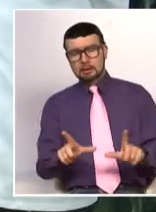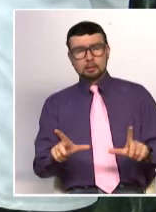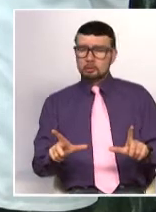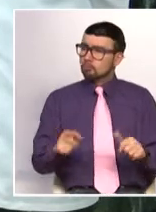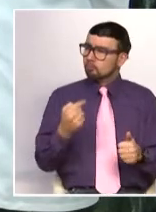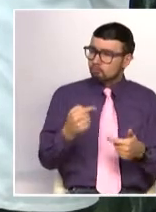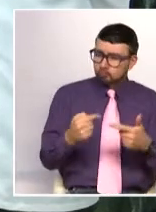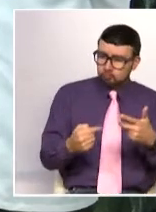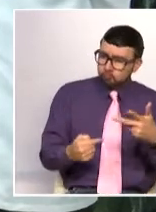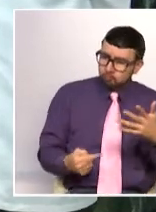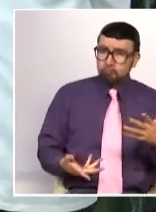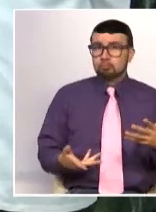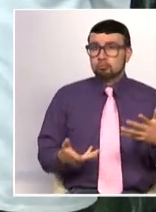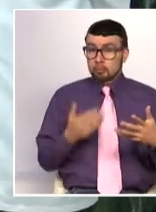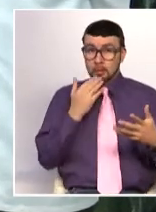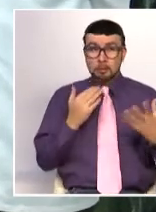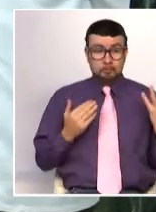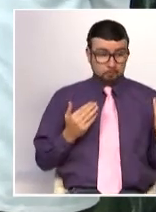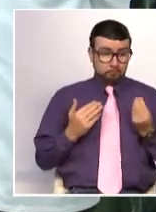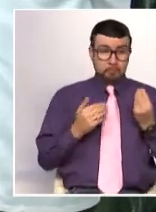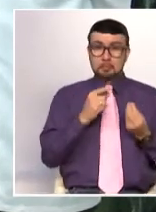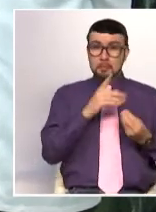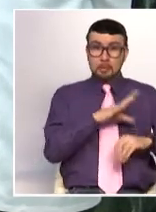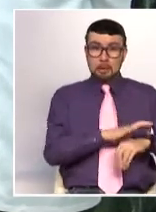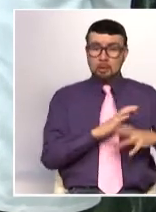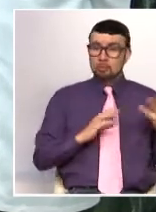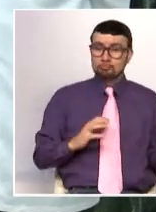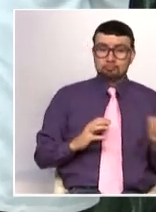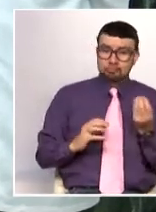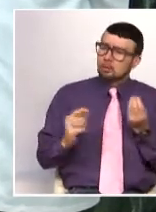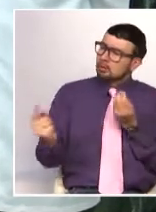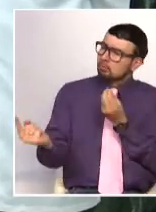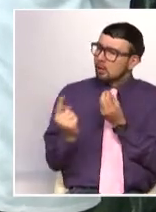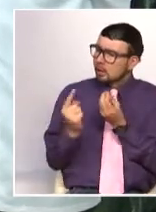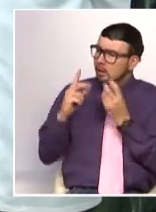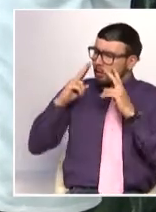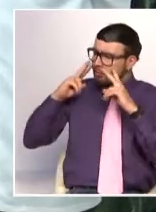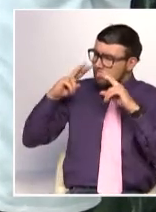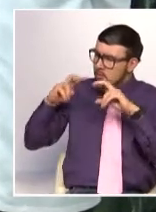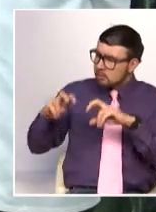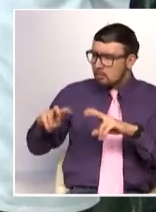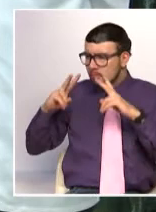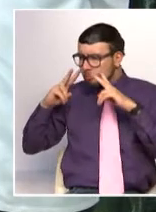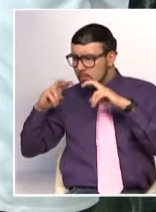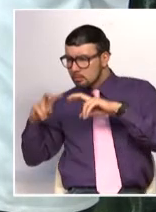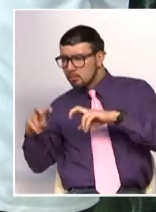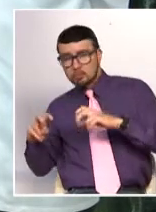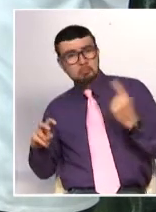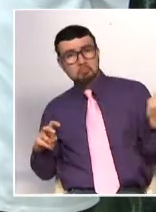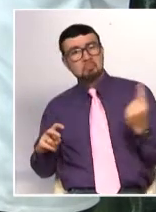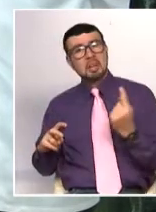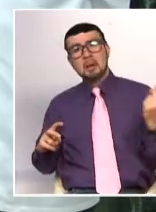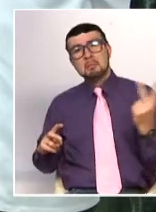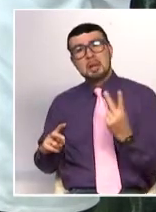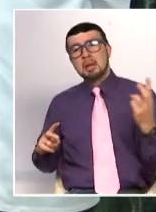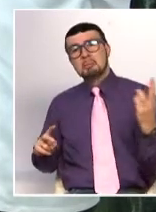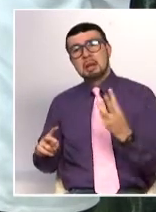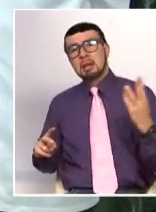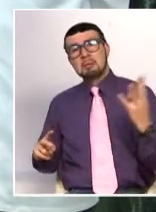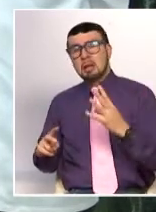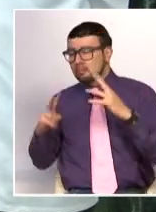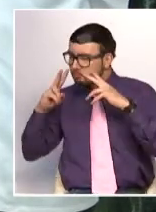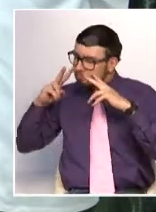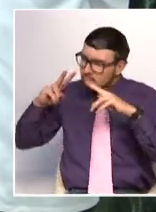lo atendemos en grupo en mi caso no atiendo la consulta la tendremos siempre en grupo en el día para tu salud